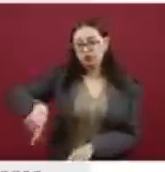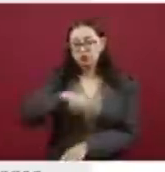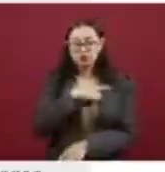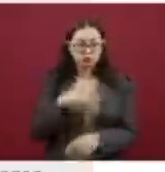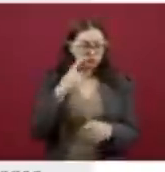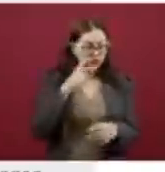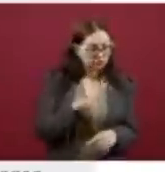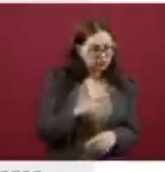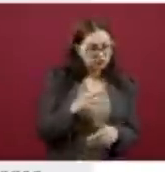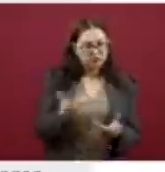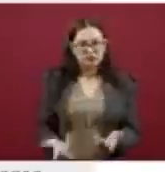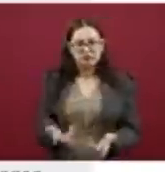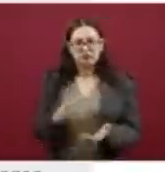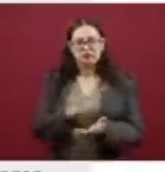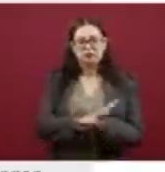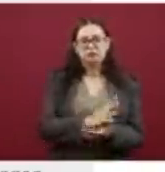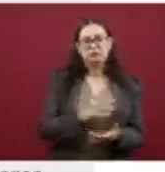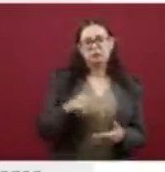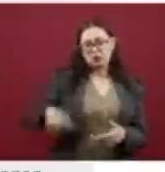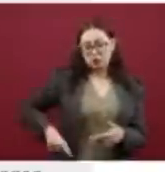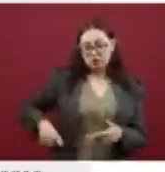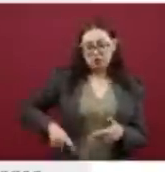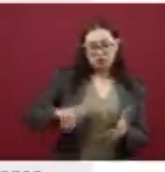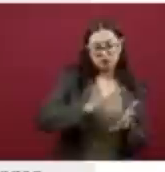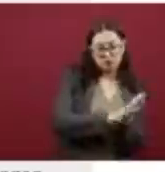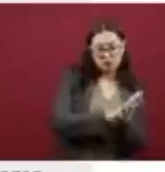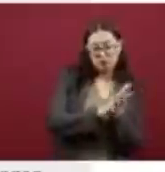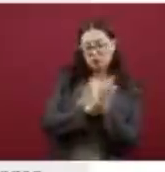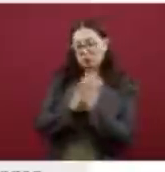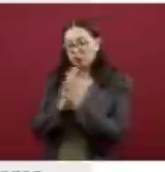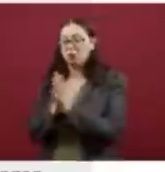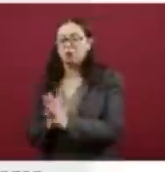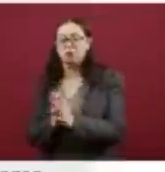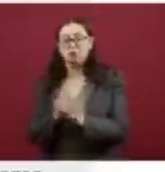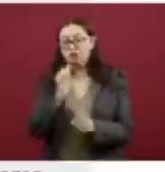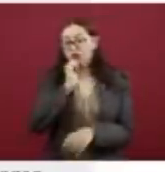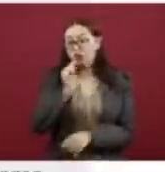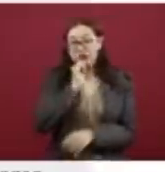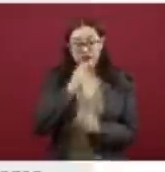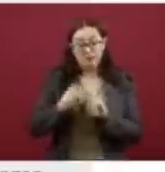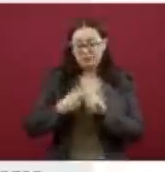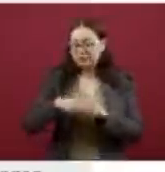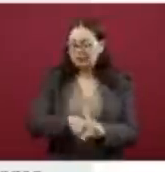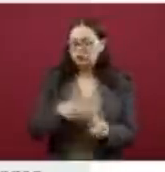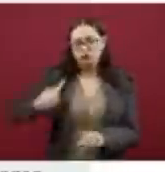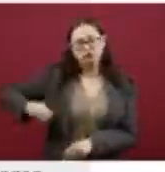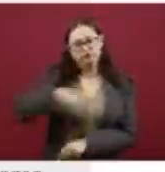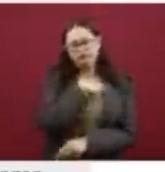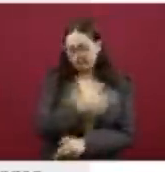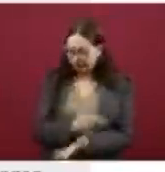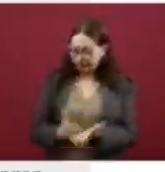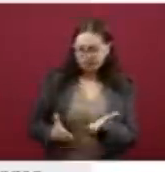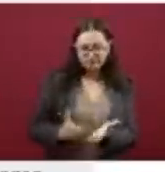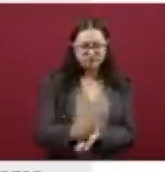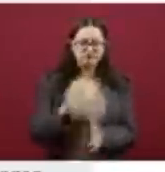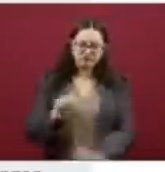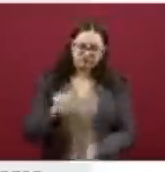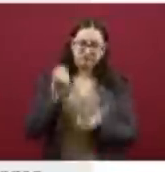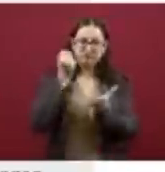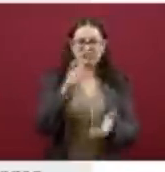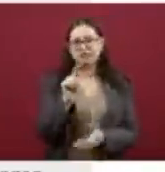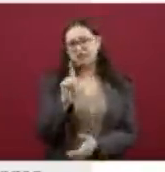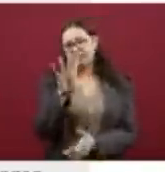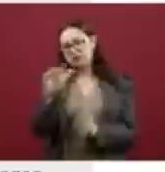que hubiera una ampliación de 75 millones de pesos para poder garantizar no solamente el cierre del año, sino el